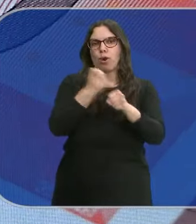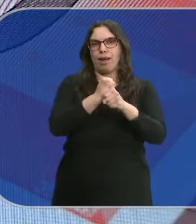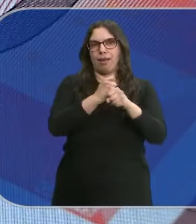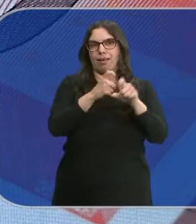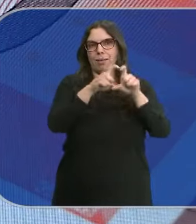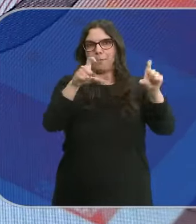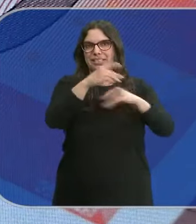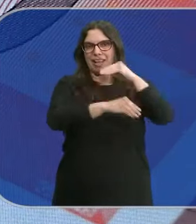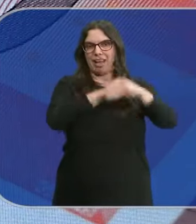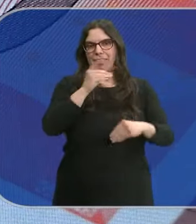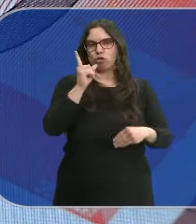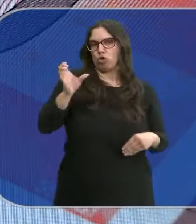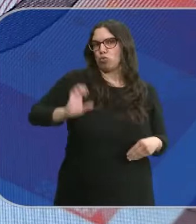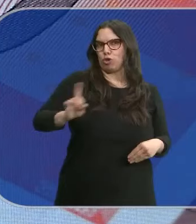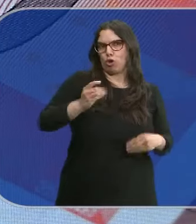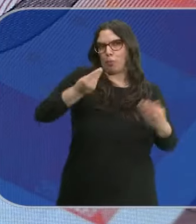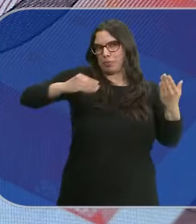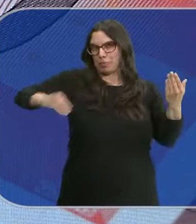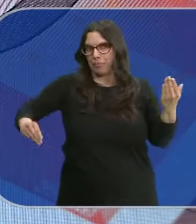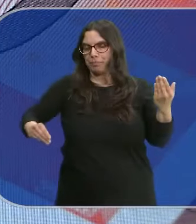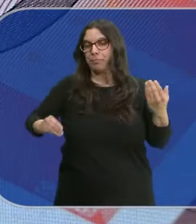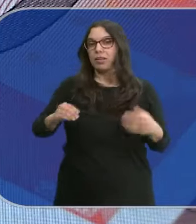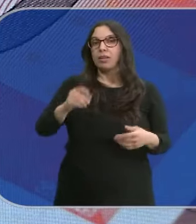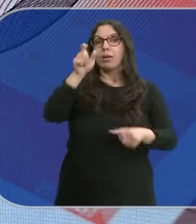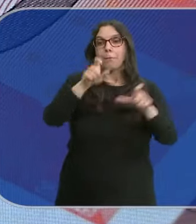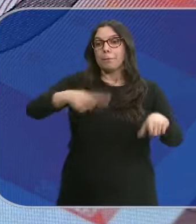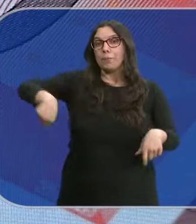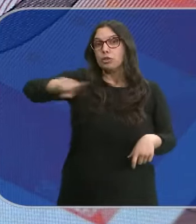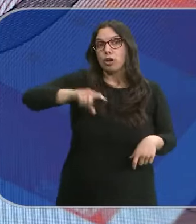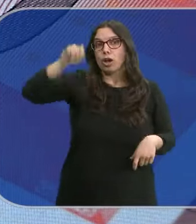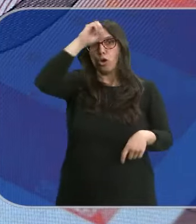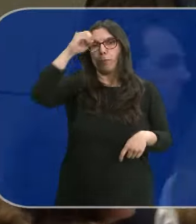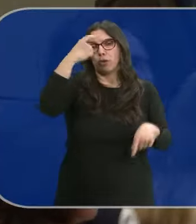salariales. En este debate los ciudadanos tienen diferentes puntos de vista.